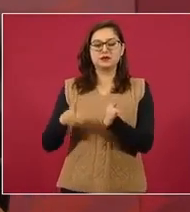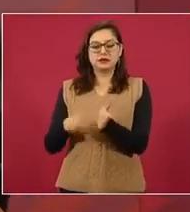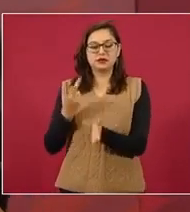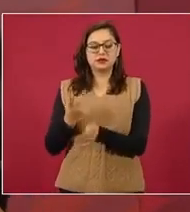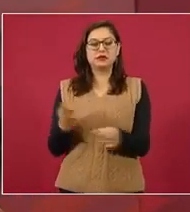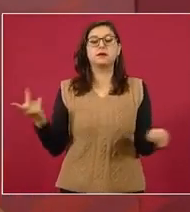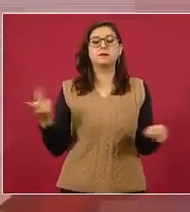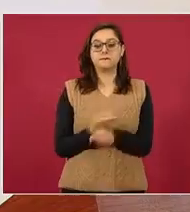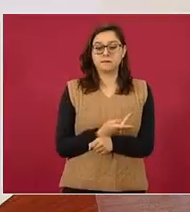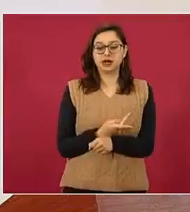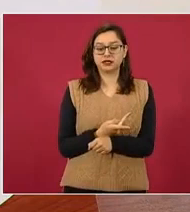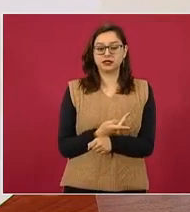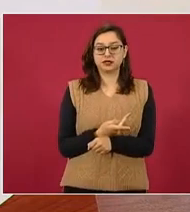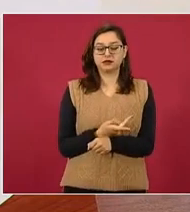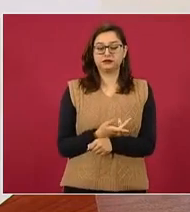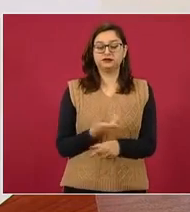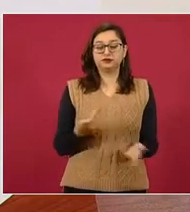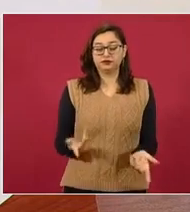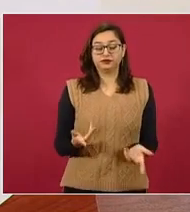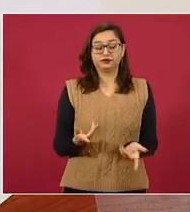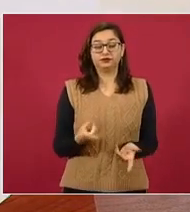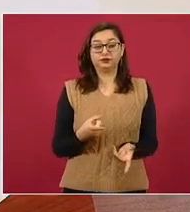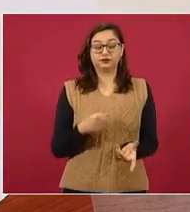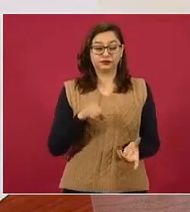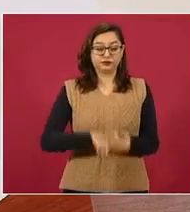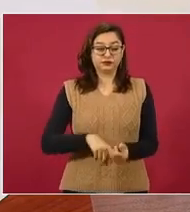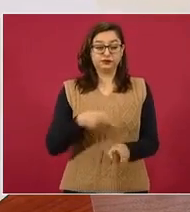a dar dinero a los diputados